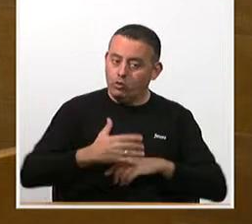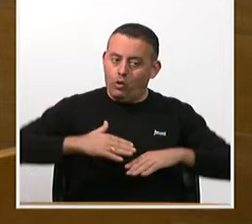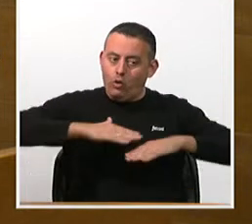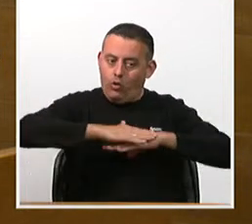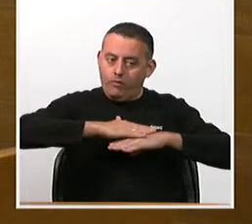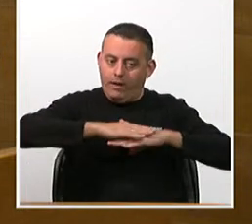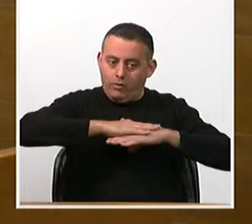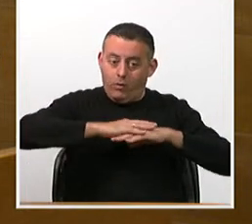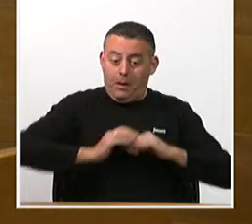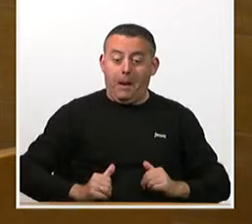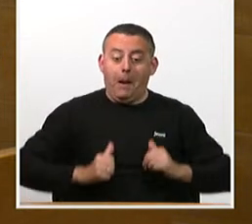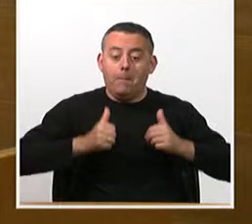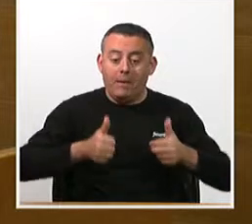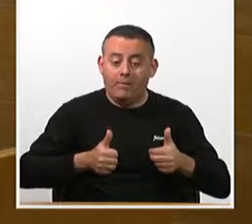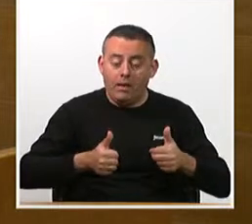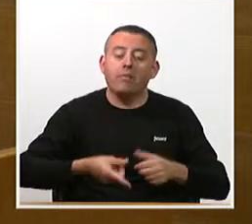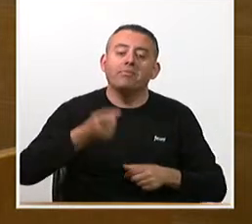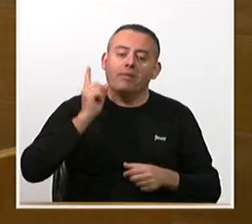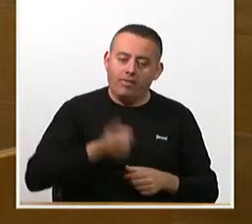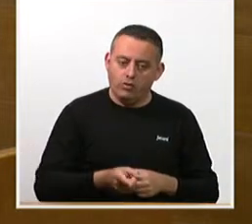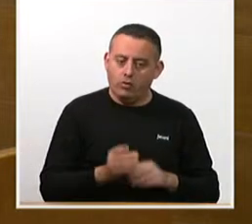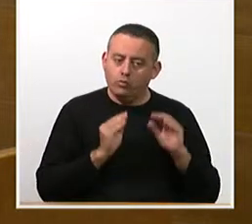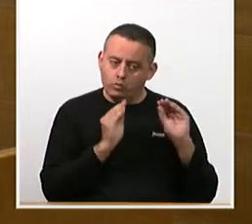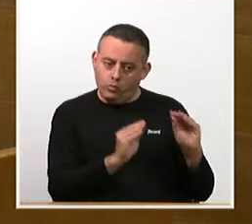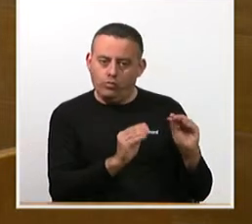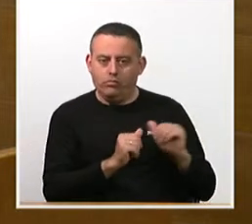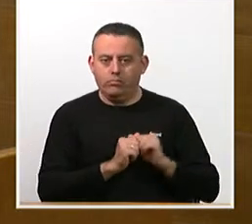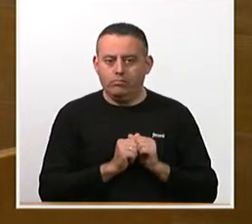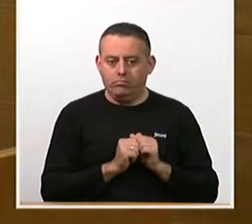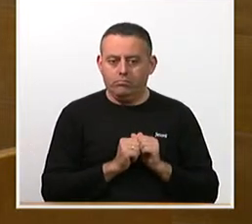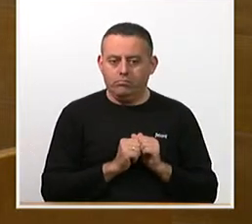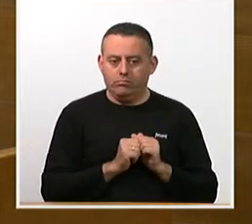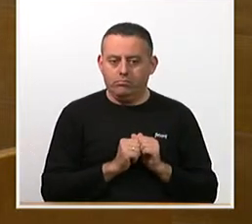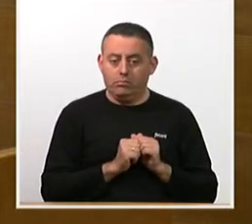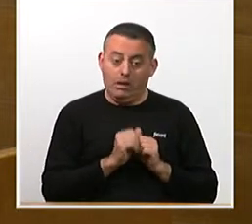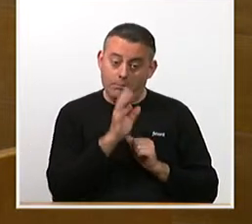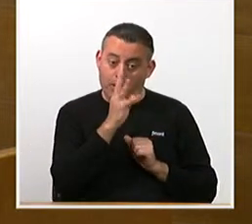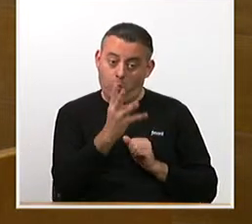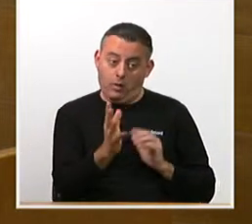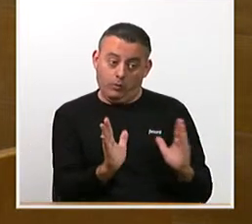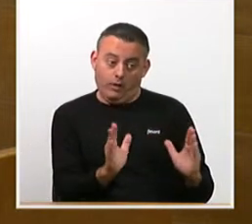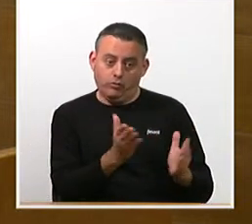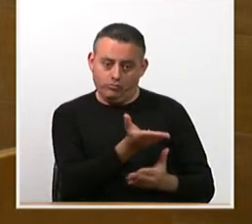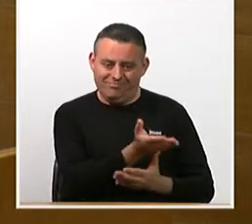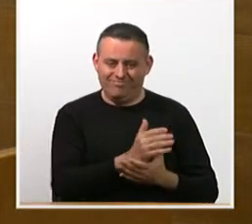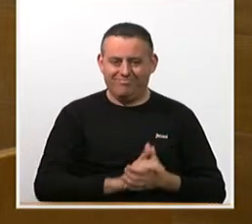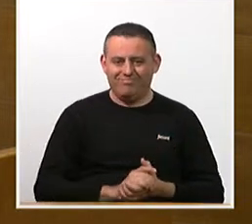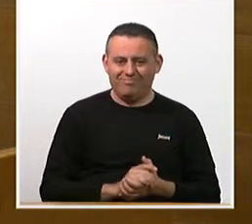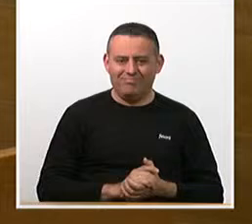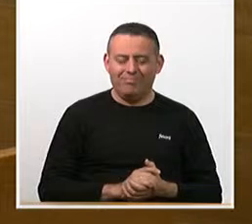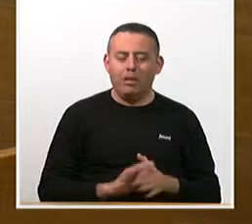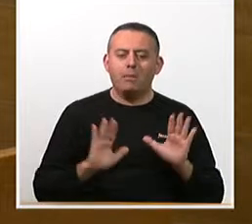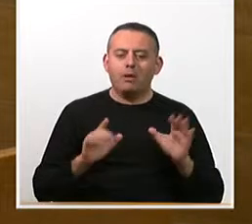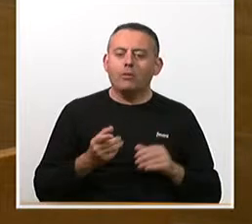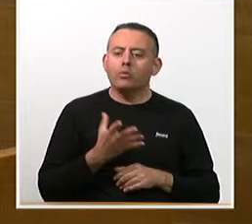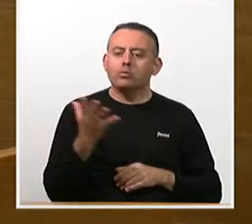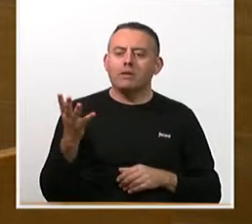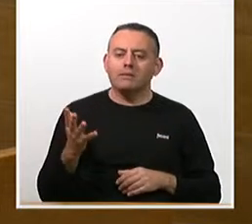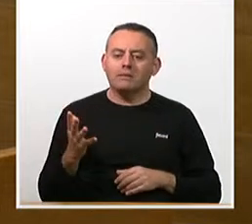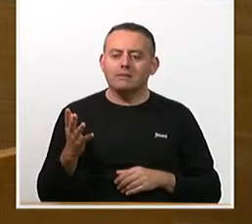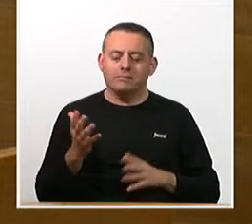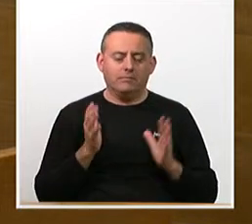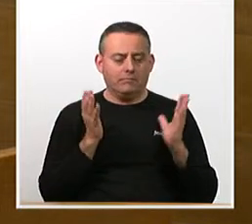política de inversión aplicable en la legislatura que ejerce sus funciones Así que ustedes se fueron